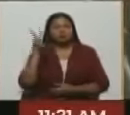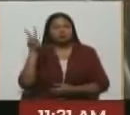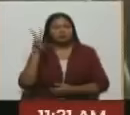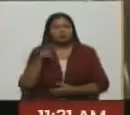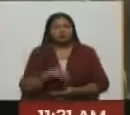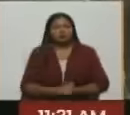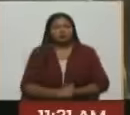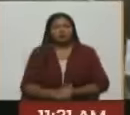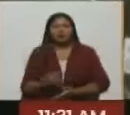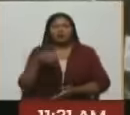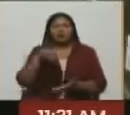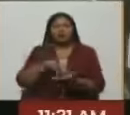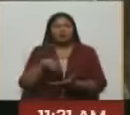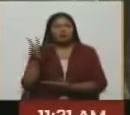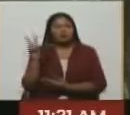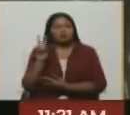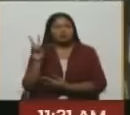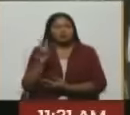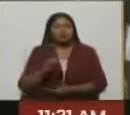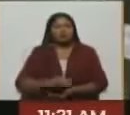al Estado venezolano,